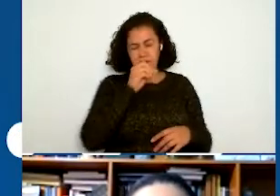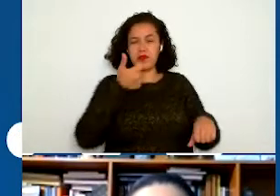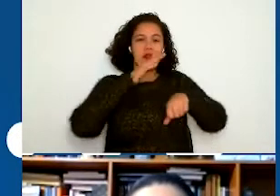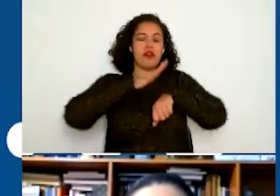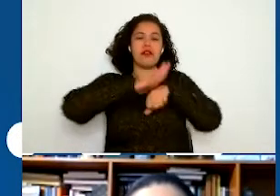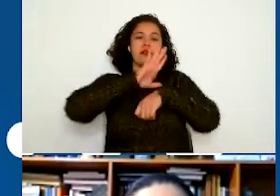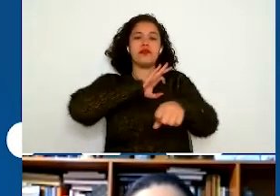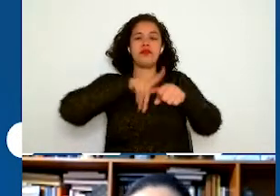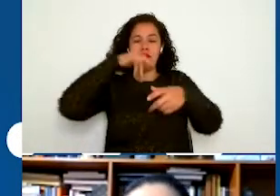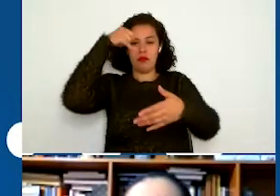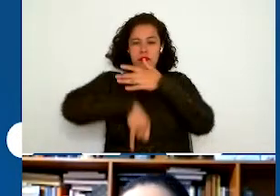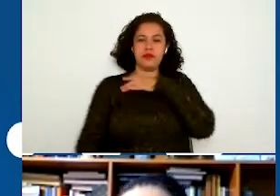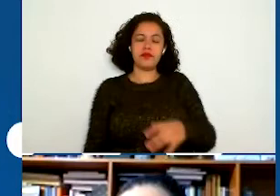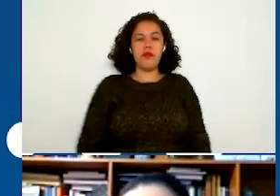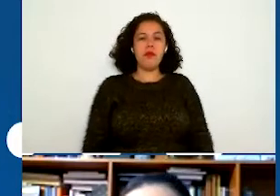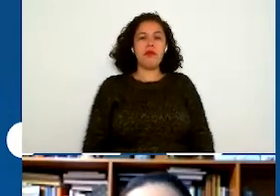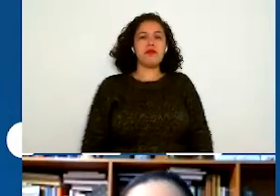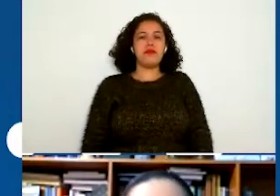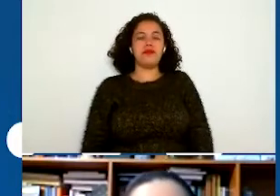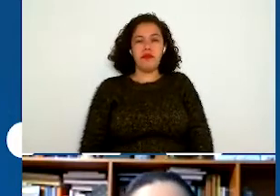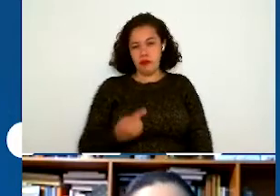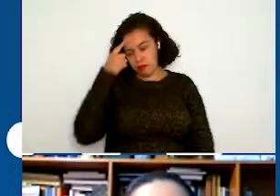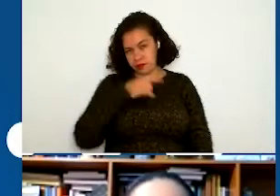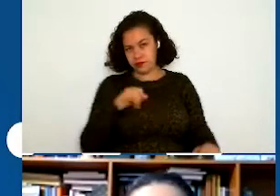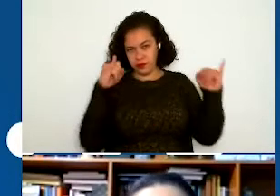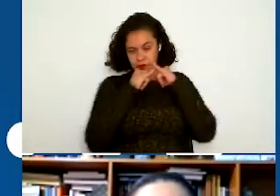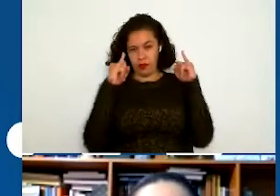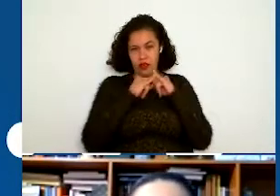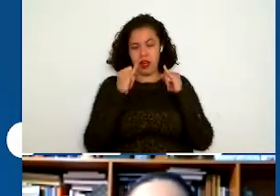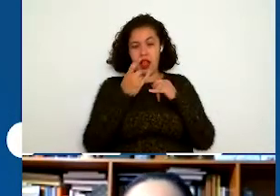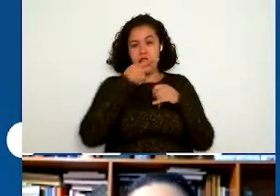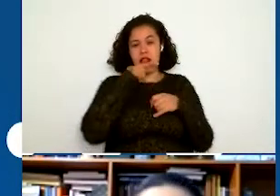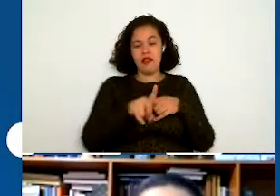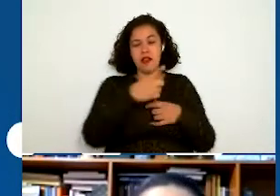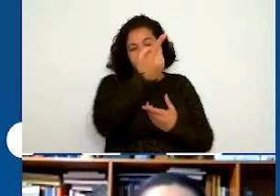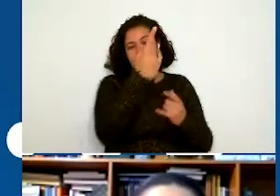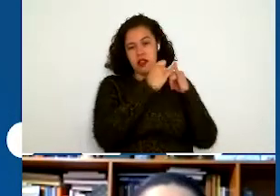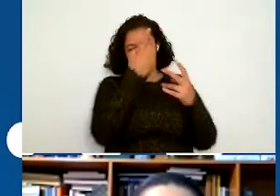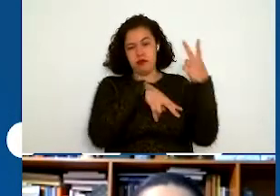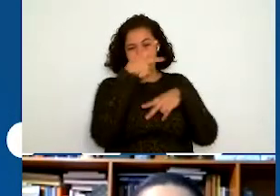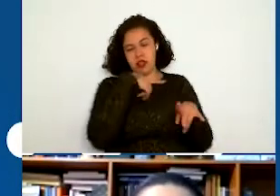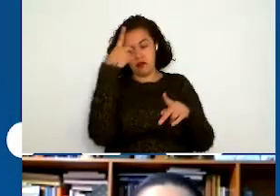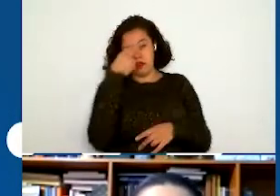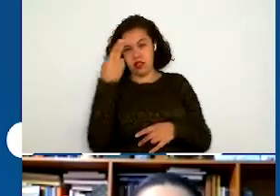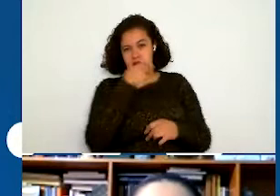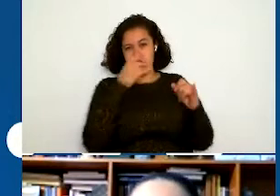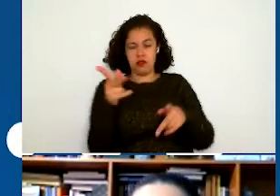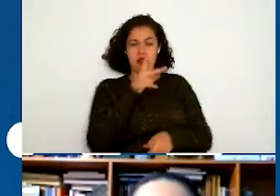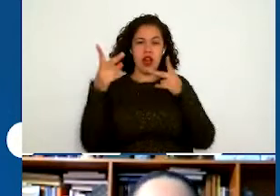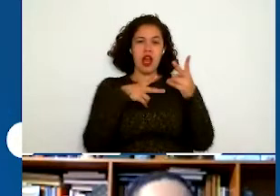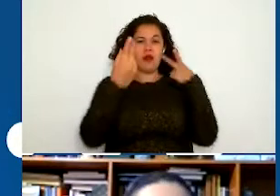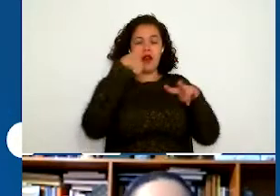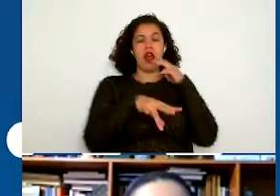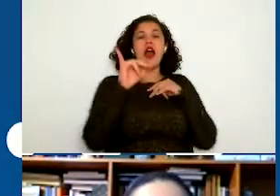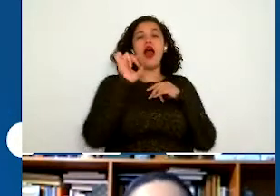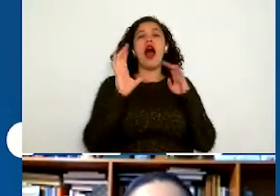si la demanda por la que llega a mi institución, que tiene que ver con este conjunto de necesidades y problemas, realmente se